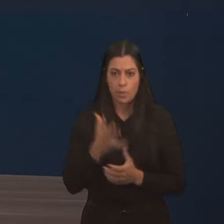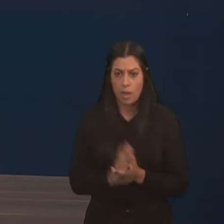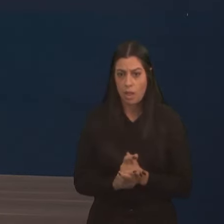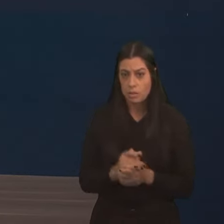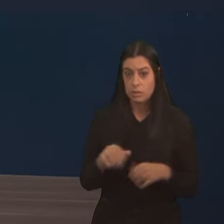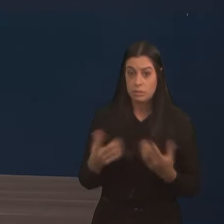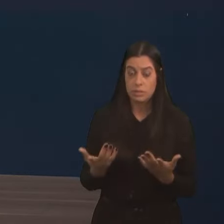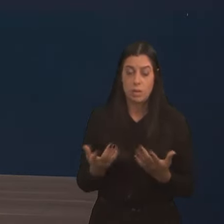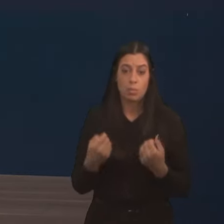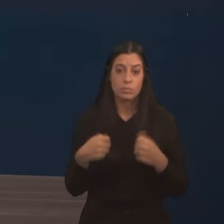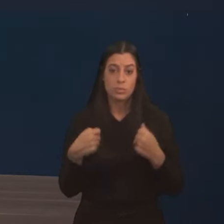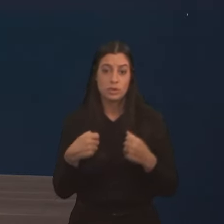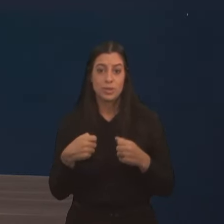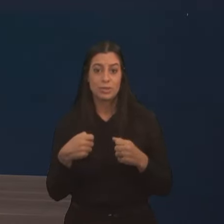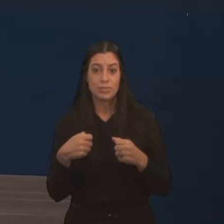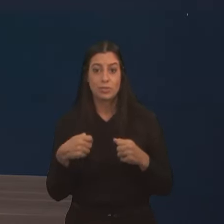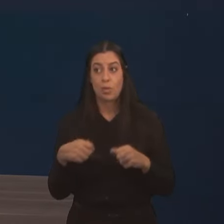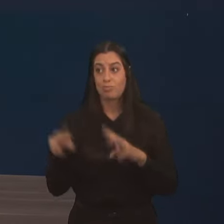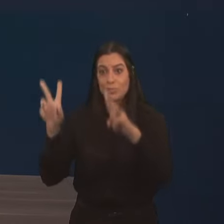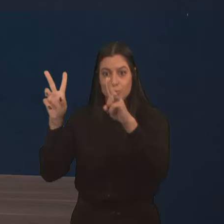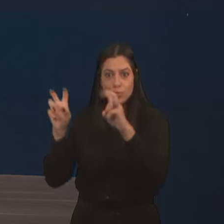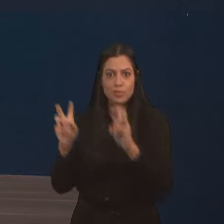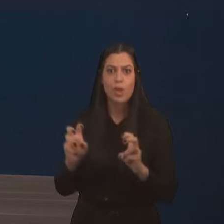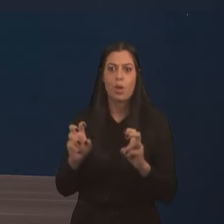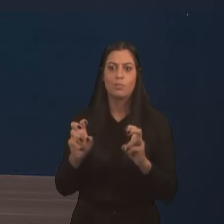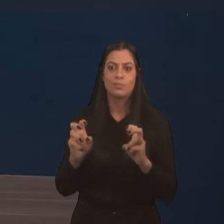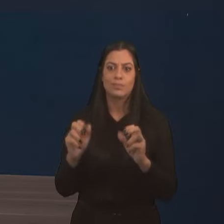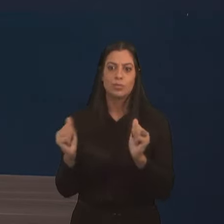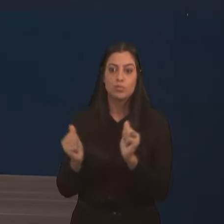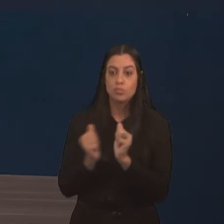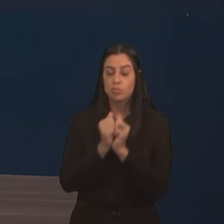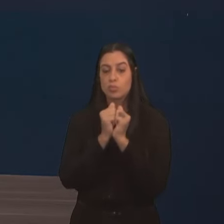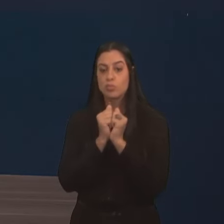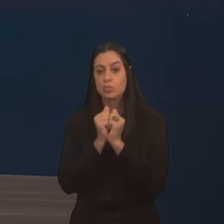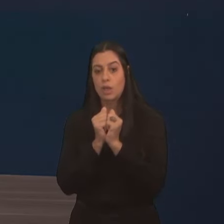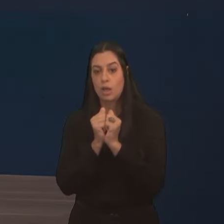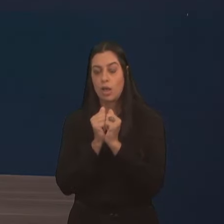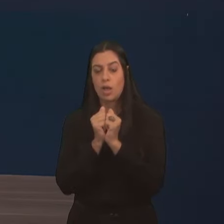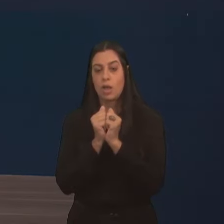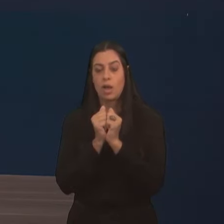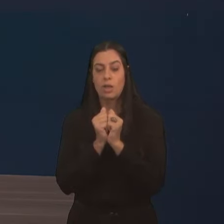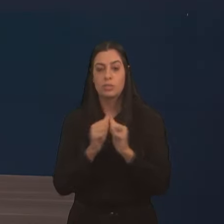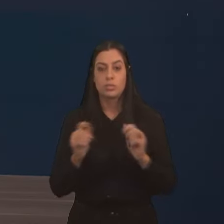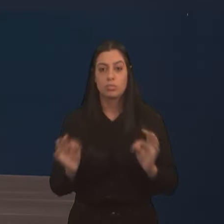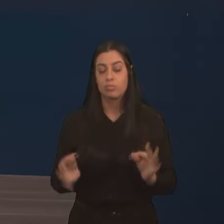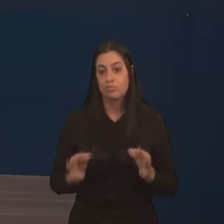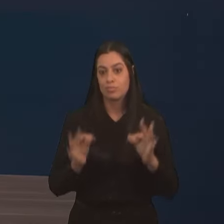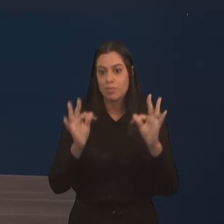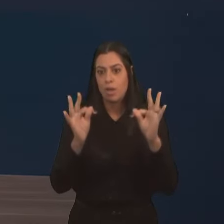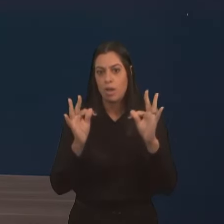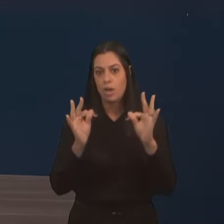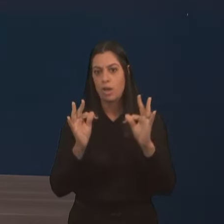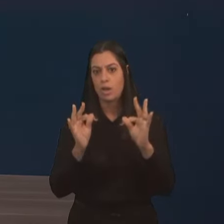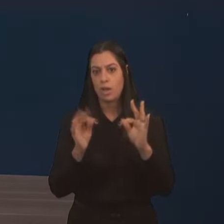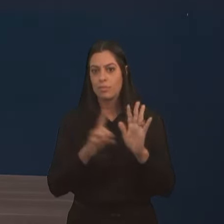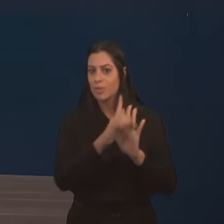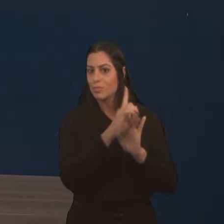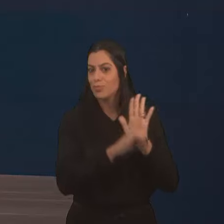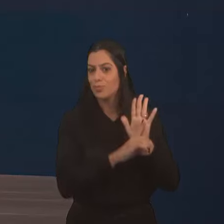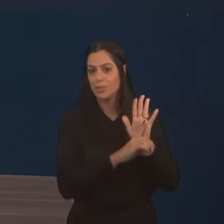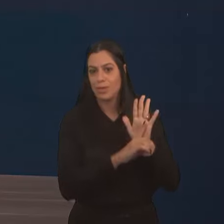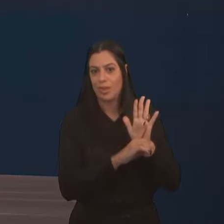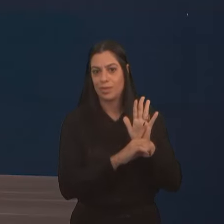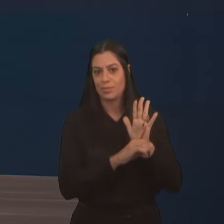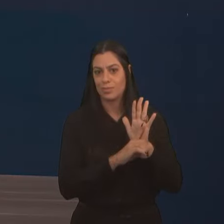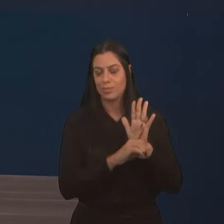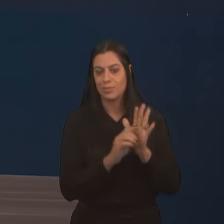Entonces, digo que ese debe ser el punto principal, la orientación cibernética de los